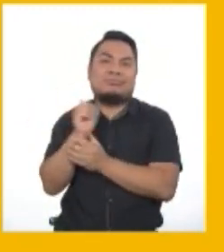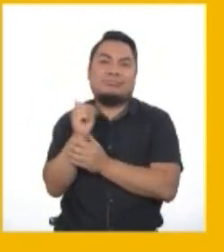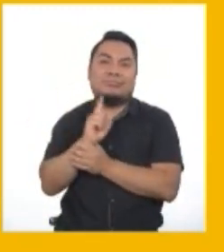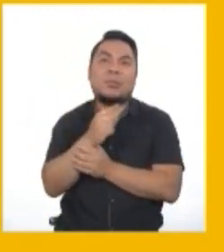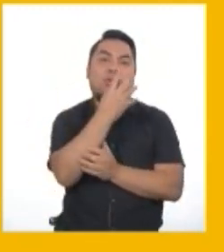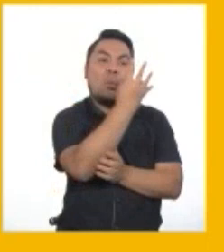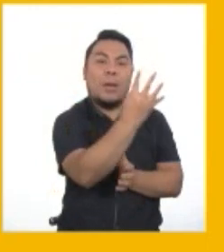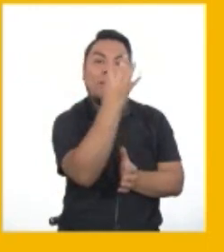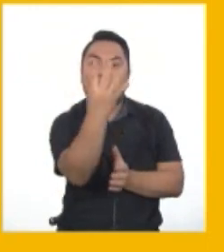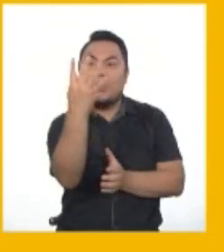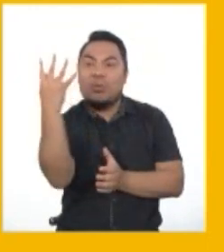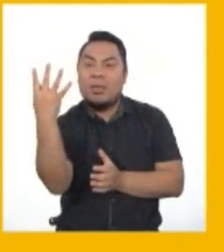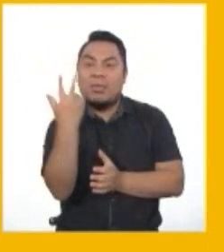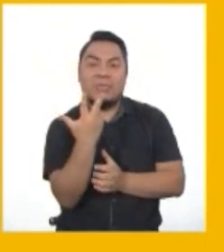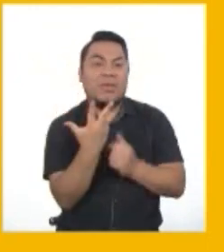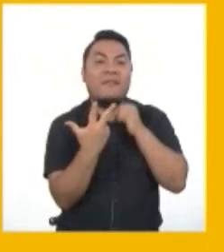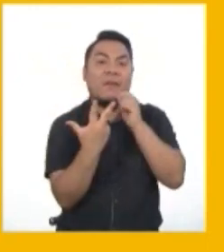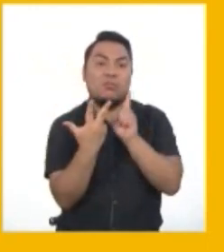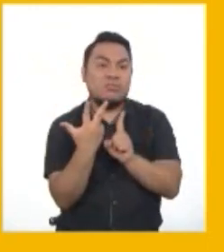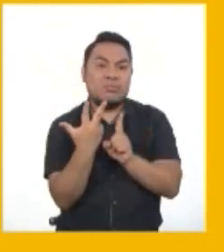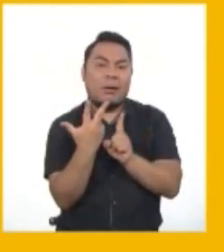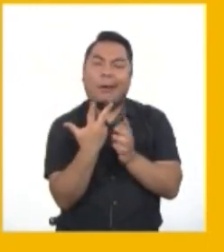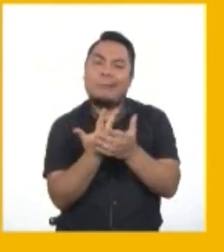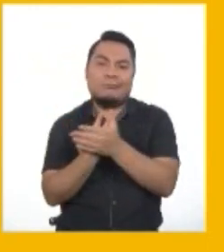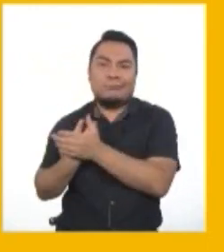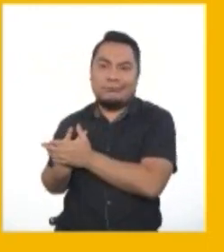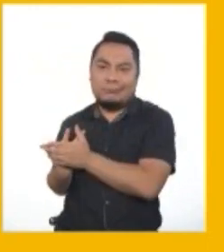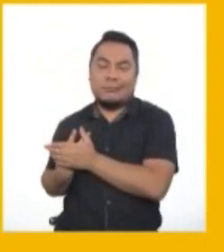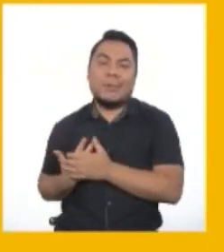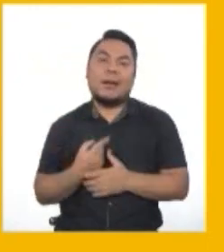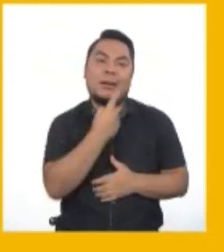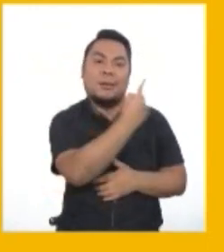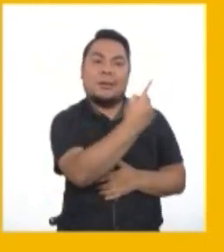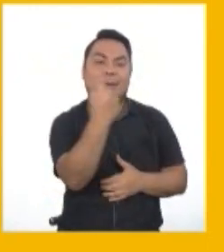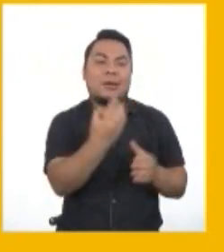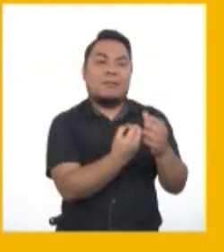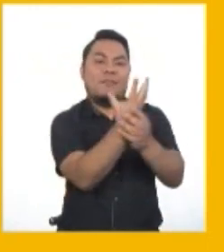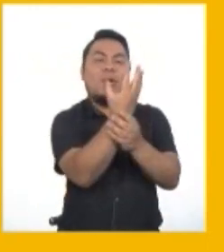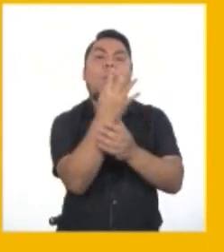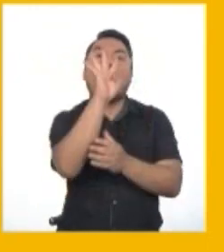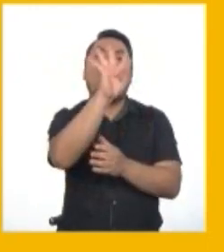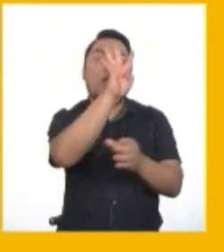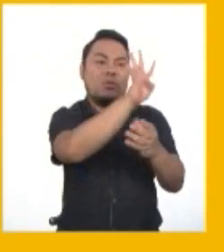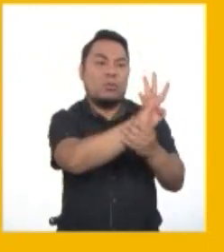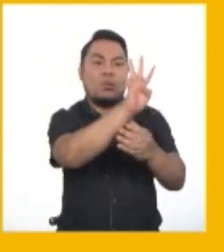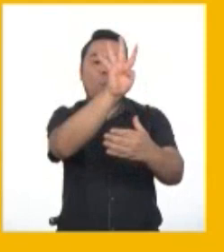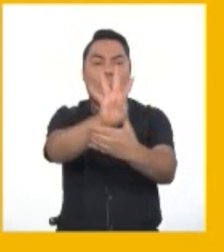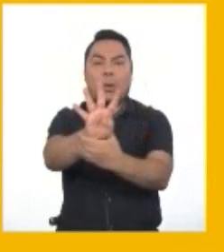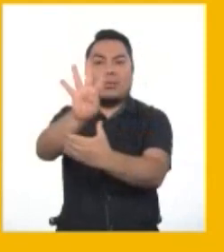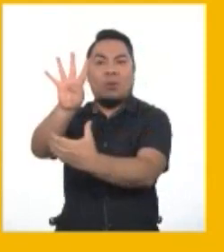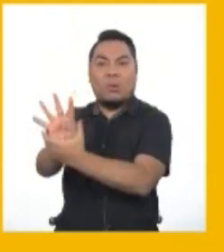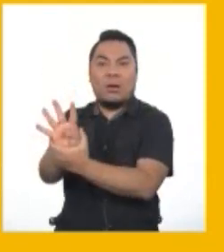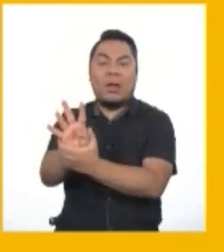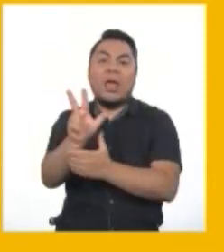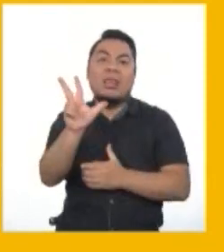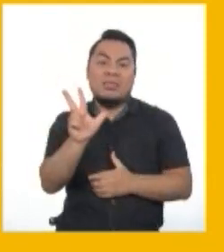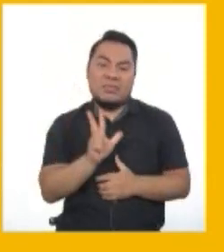que los ramos son de 4 flores cada uno y solo me quedan 3